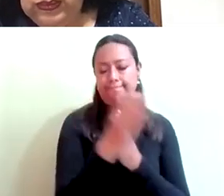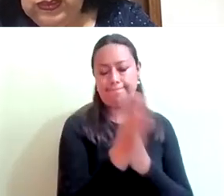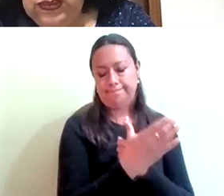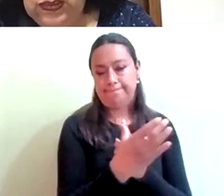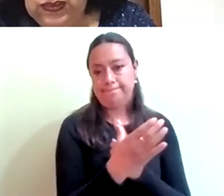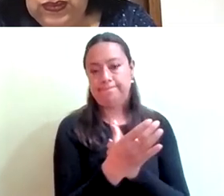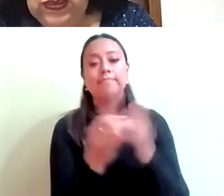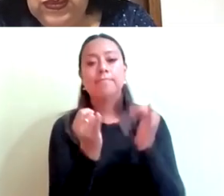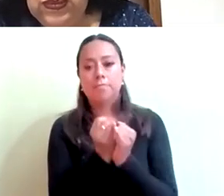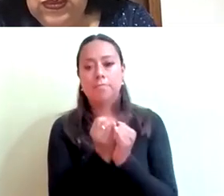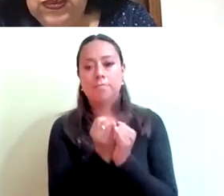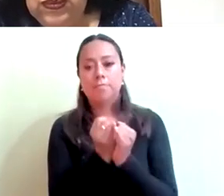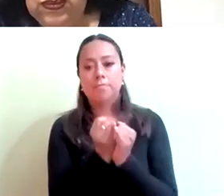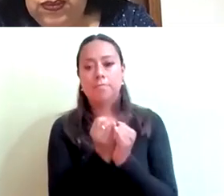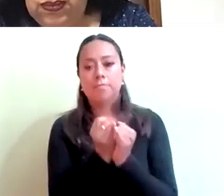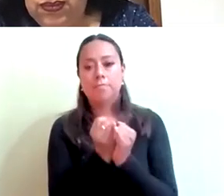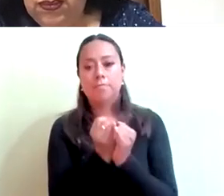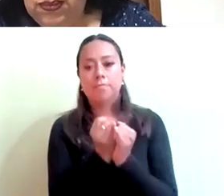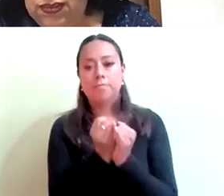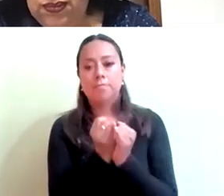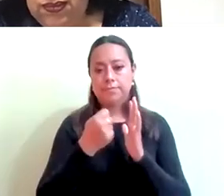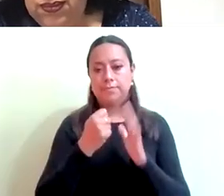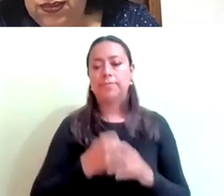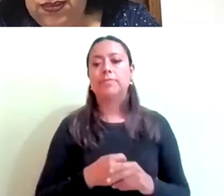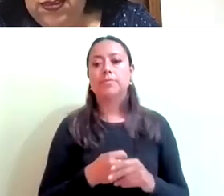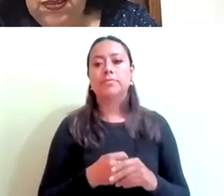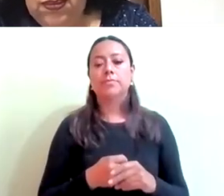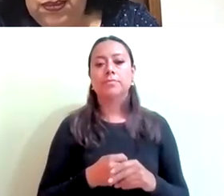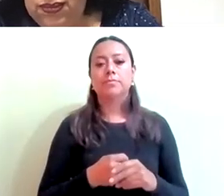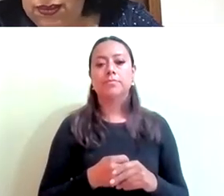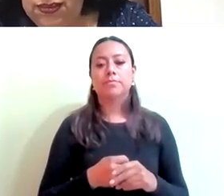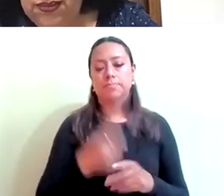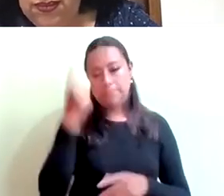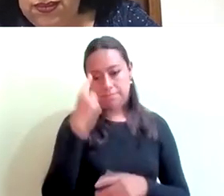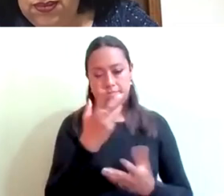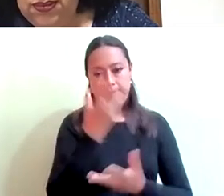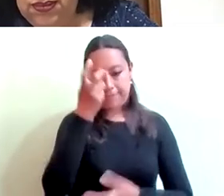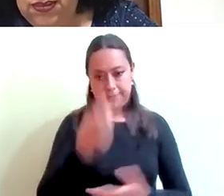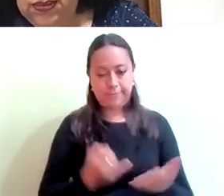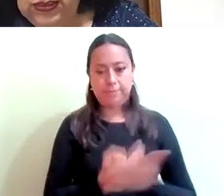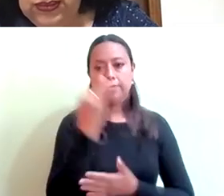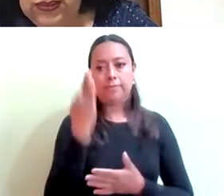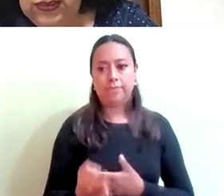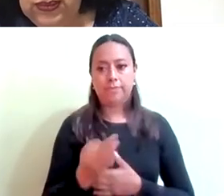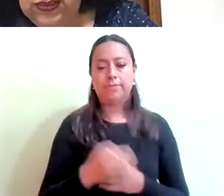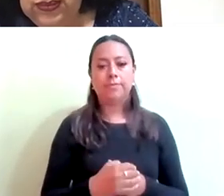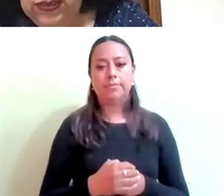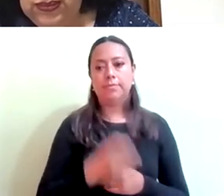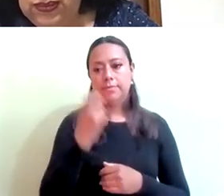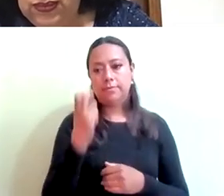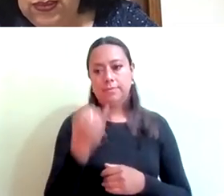así como los equipos técnicos de la construcción de este dictamen de tan polémica